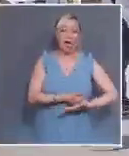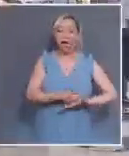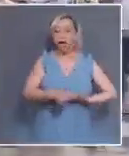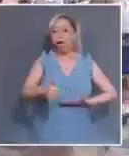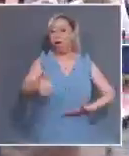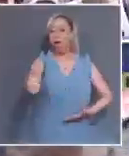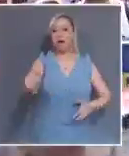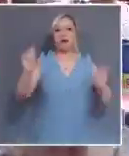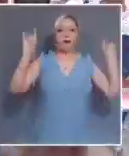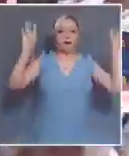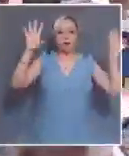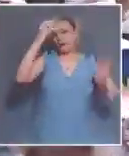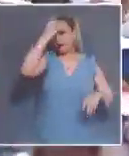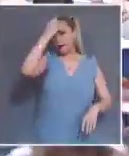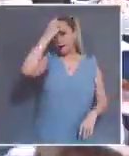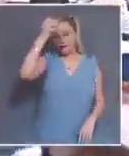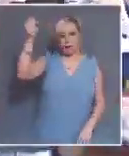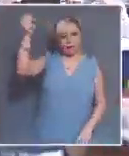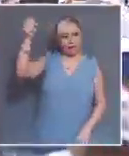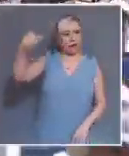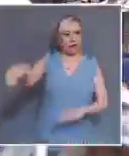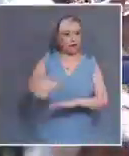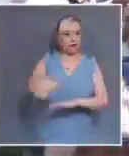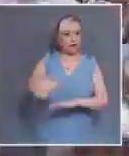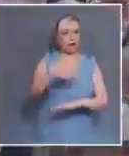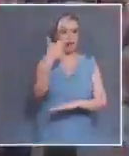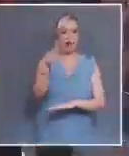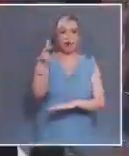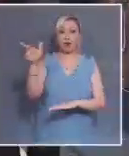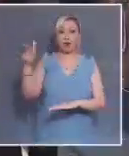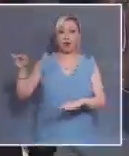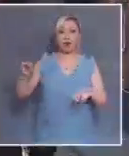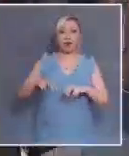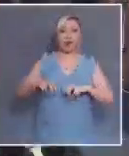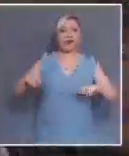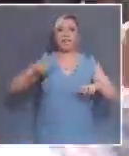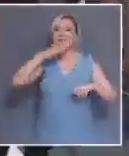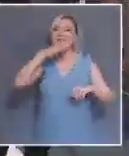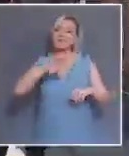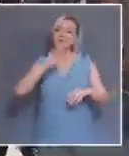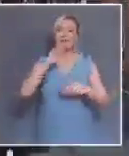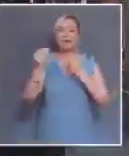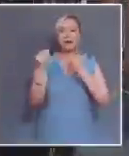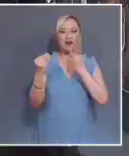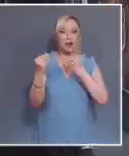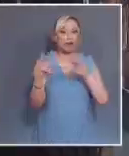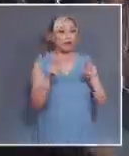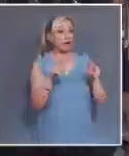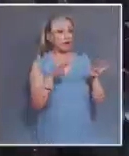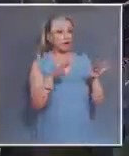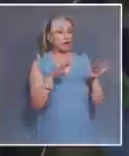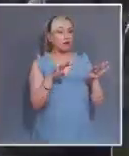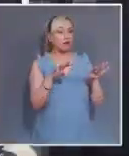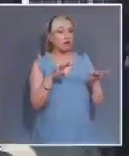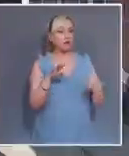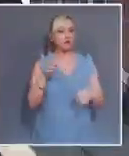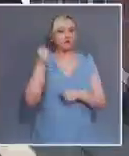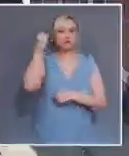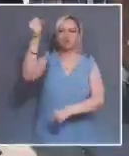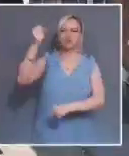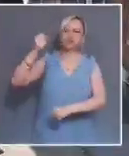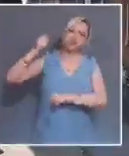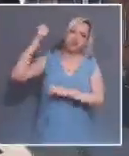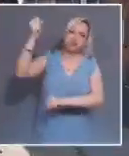de la Reforma, frente a restaurantes donde ya se alistaban festejos, las madres buscadoras clamaban justicia.